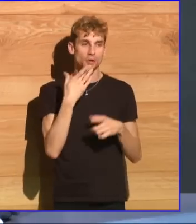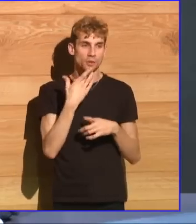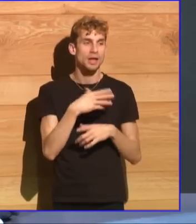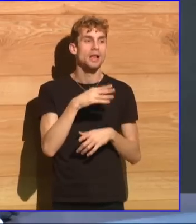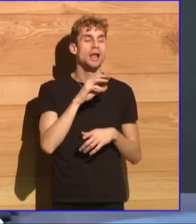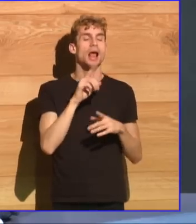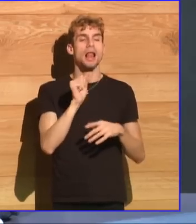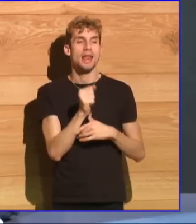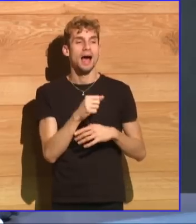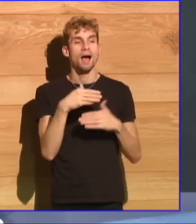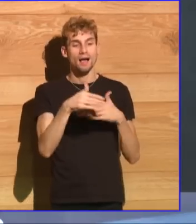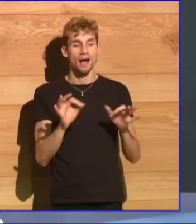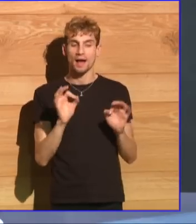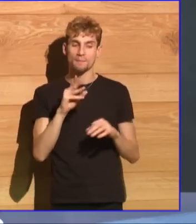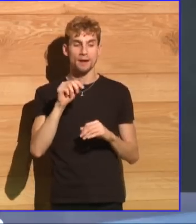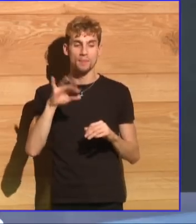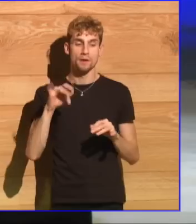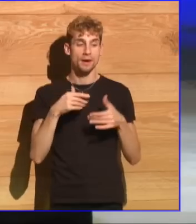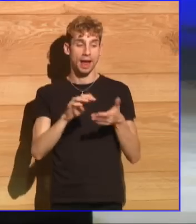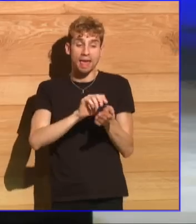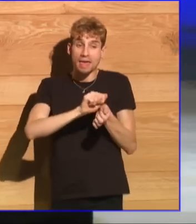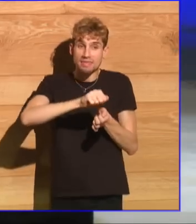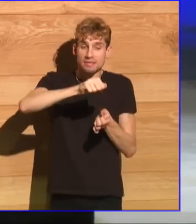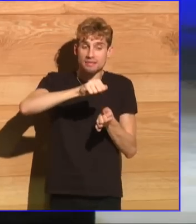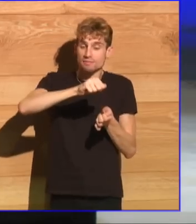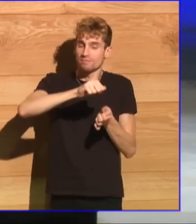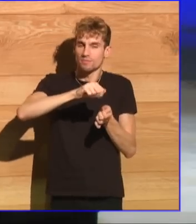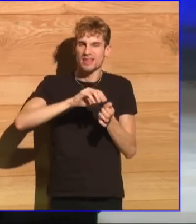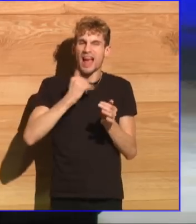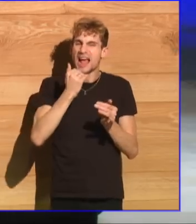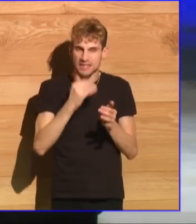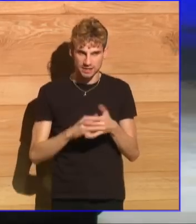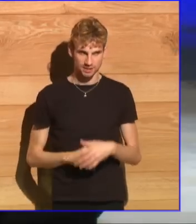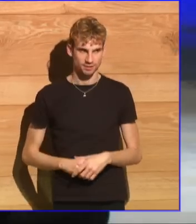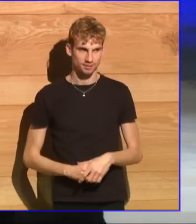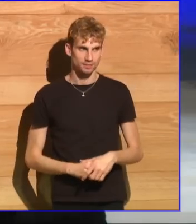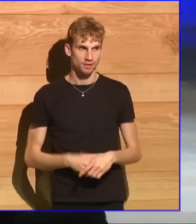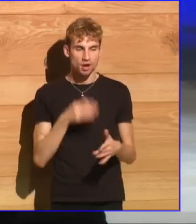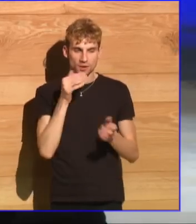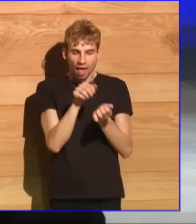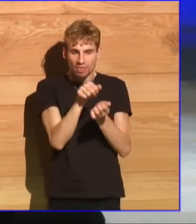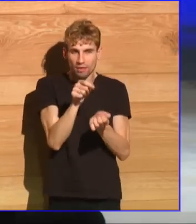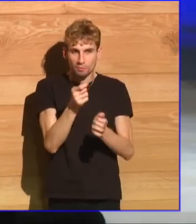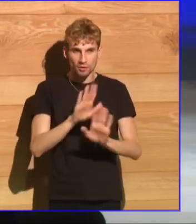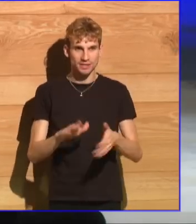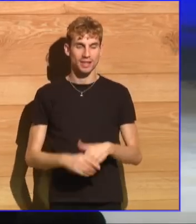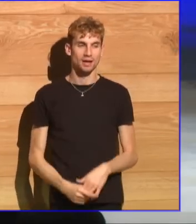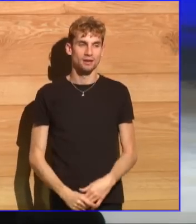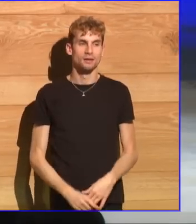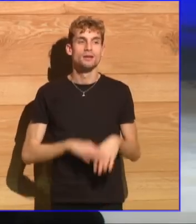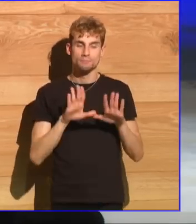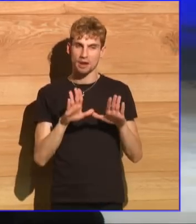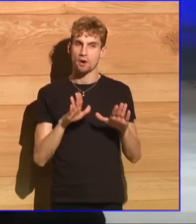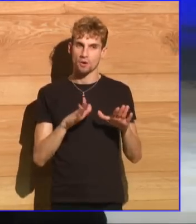justo a punto de abrir, pero sin abrirla. Dejas la paja justo asomando, Justo. ¿Vale? pero que Candora